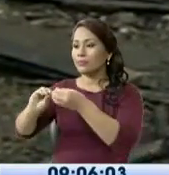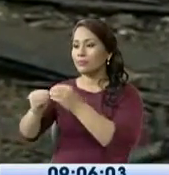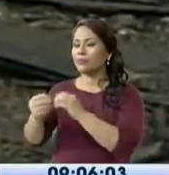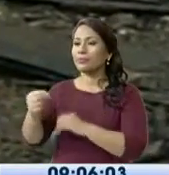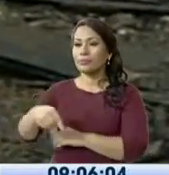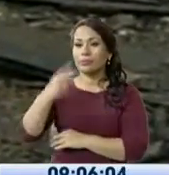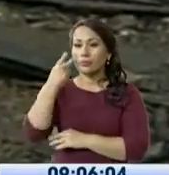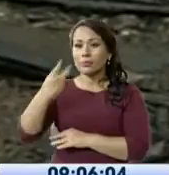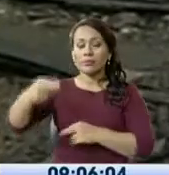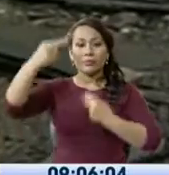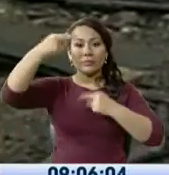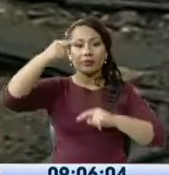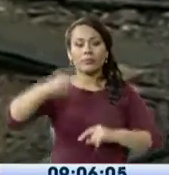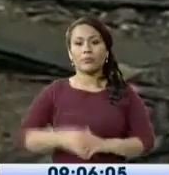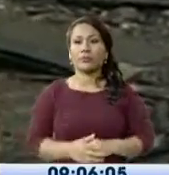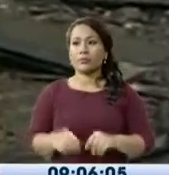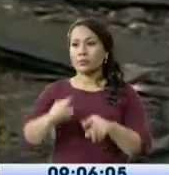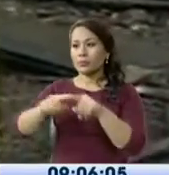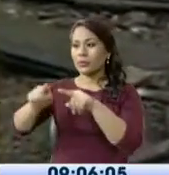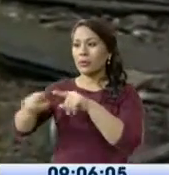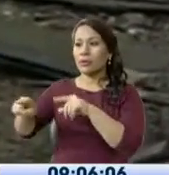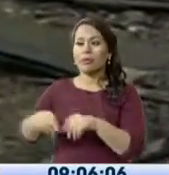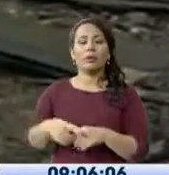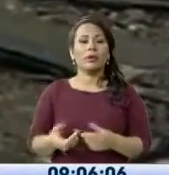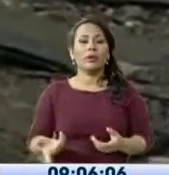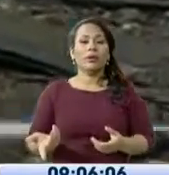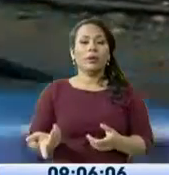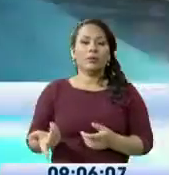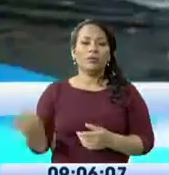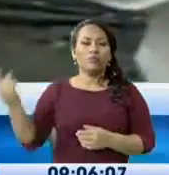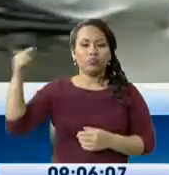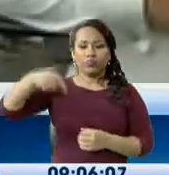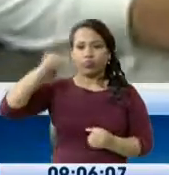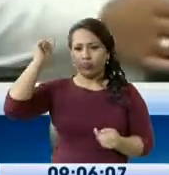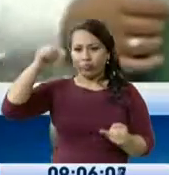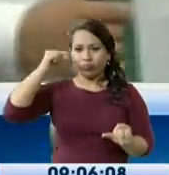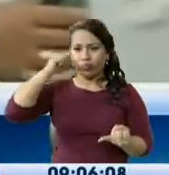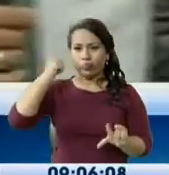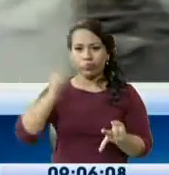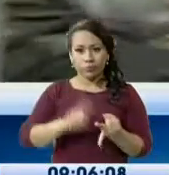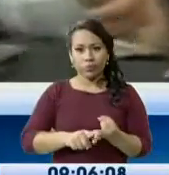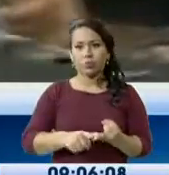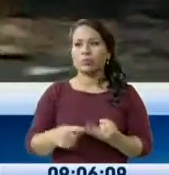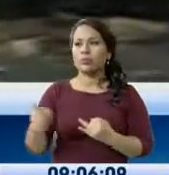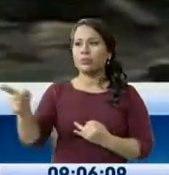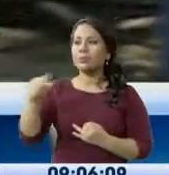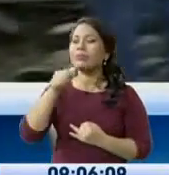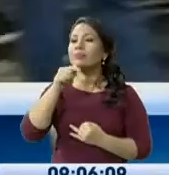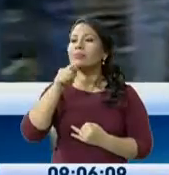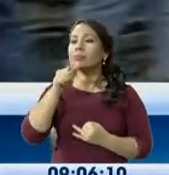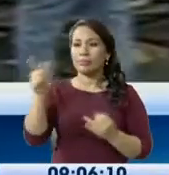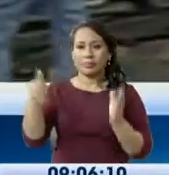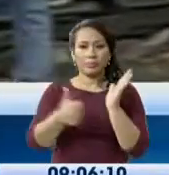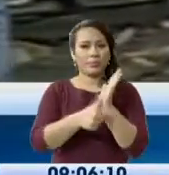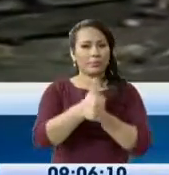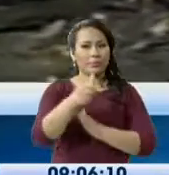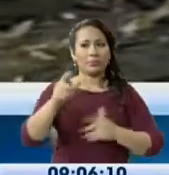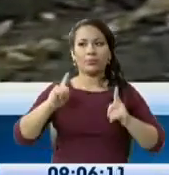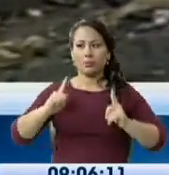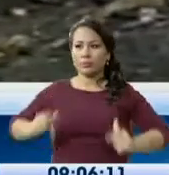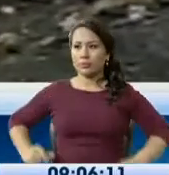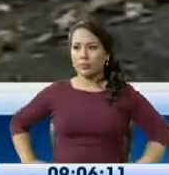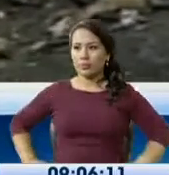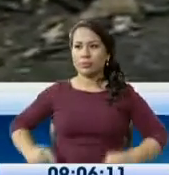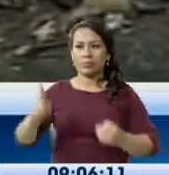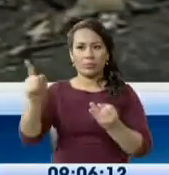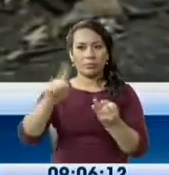recabando la información y distintas entidades del Estado. Por ejemplo, podemos ver que han llegado miembros del Ministerio de Salud, también acá está